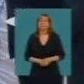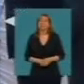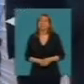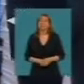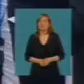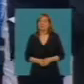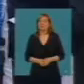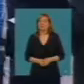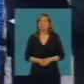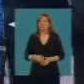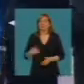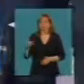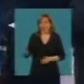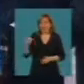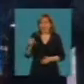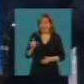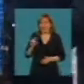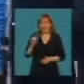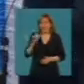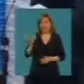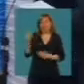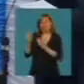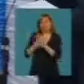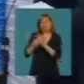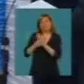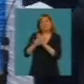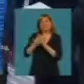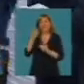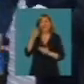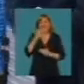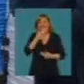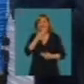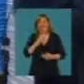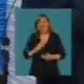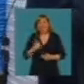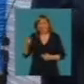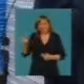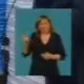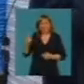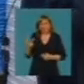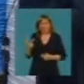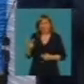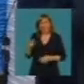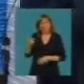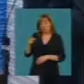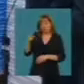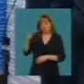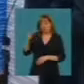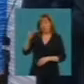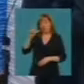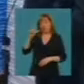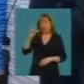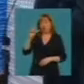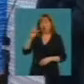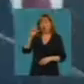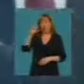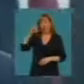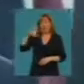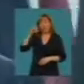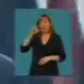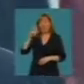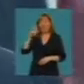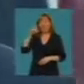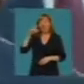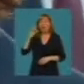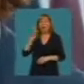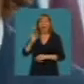Melchor y Baltasar, porque estaría muy mal que lo fuera un ministro de Economía. Así que, doctor Hernán Gaspar